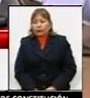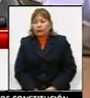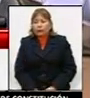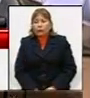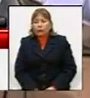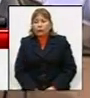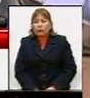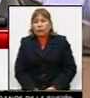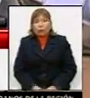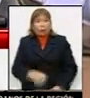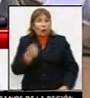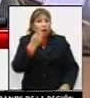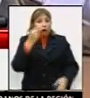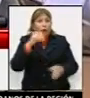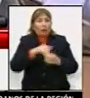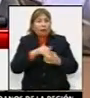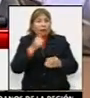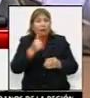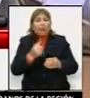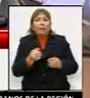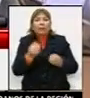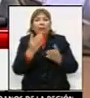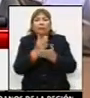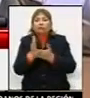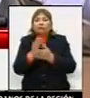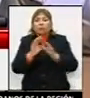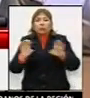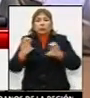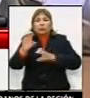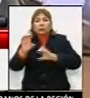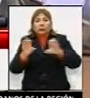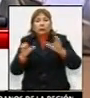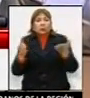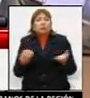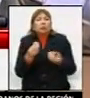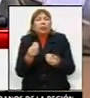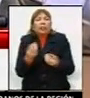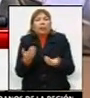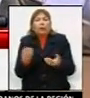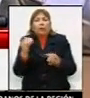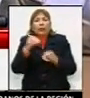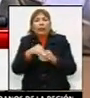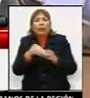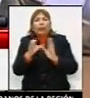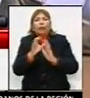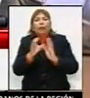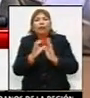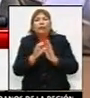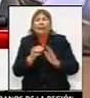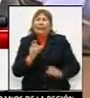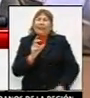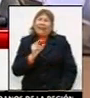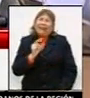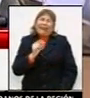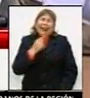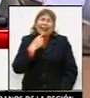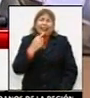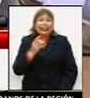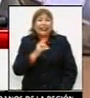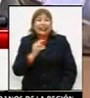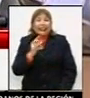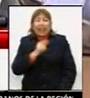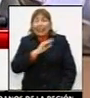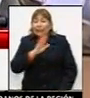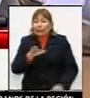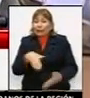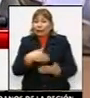no solamente el voto preferencial, sino la cifra repartidora, ¿por qué no colocarla en la Constitución? Me dicen, no, pero ese es detalle. No, detalle es todo